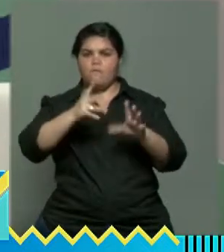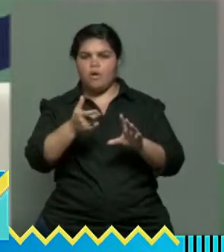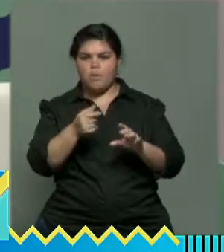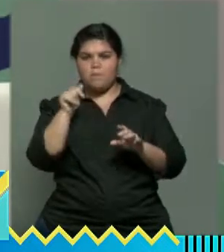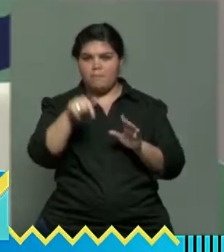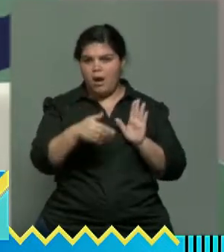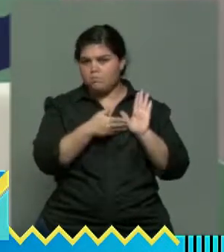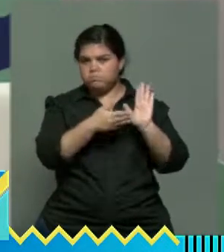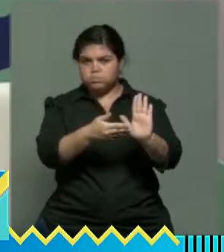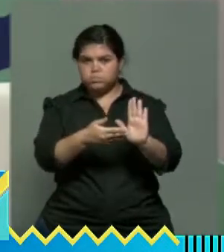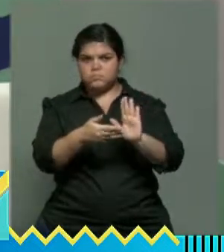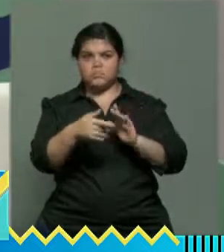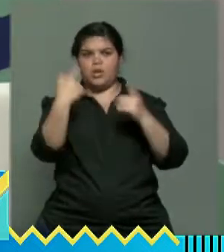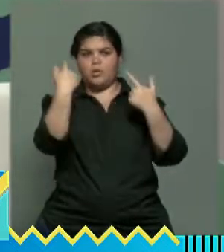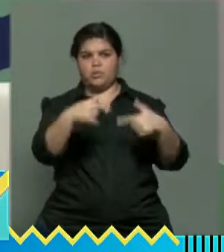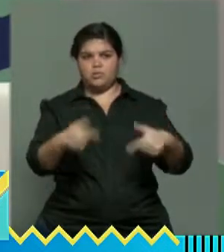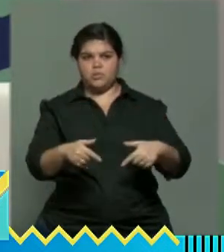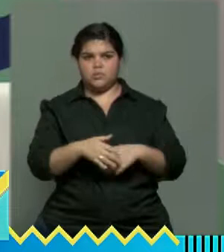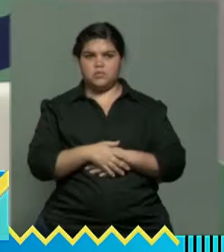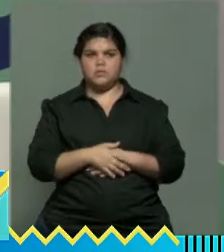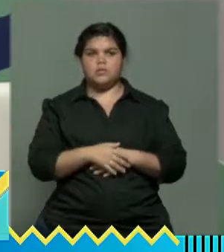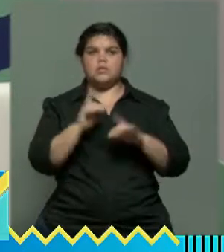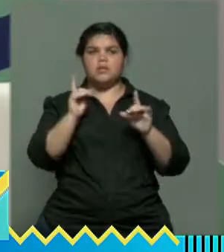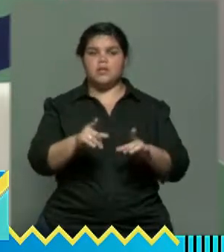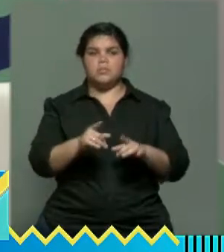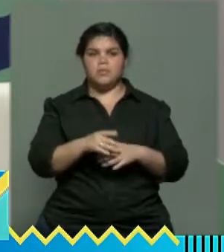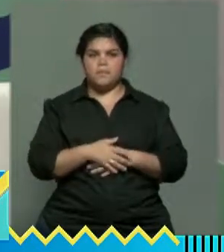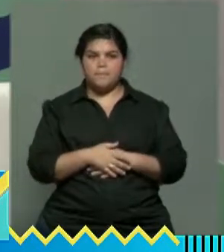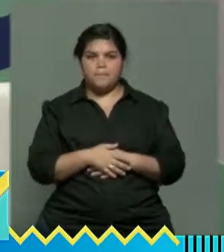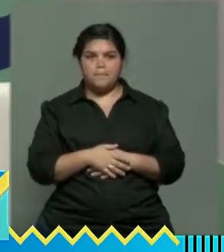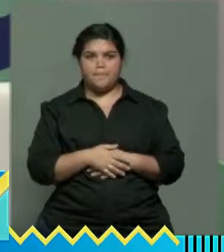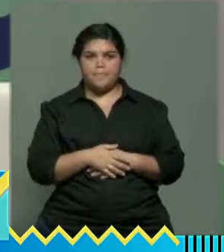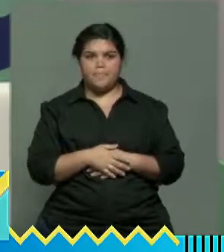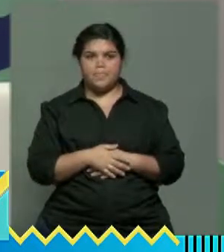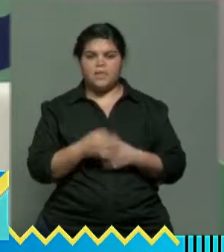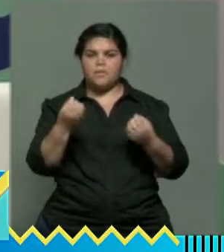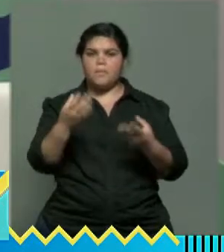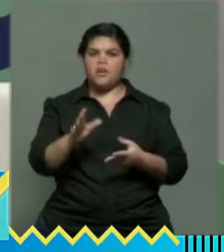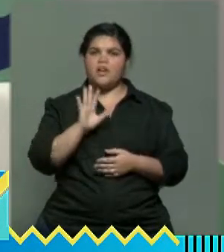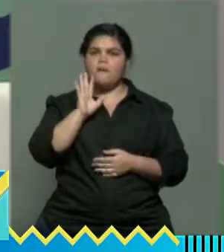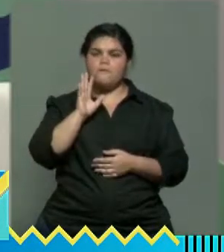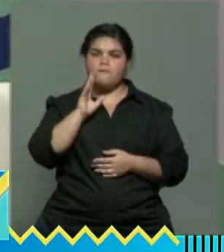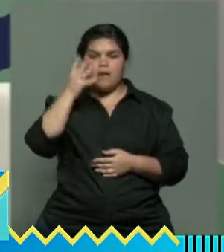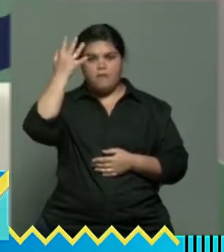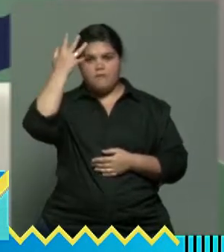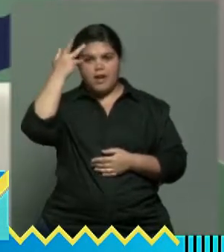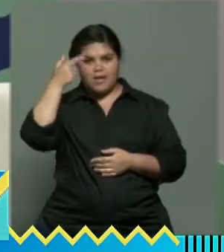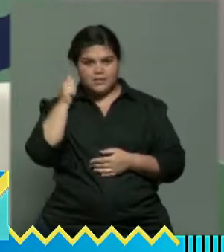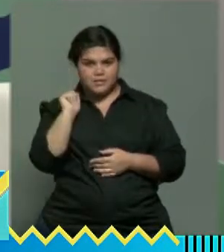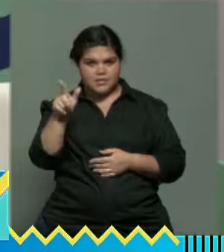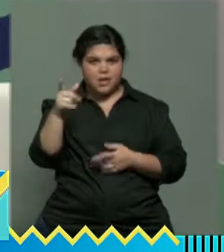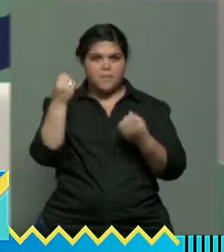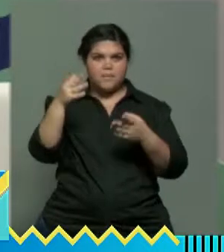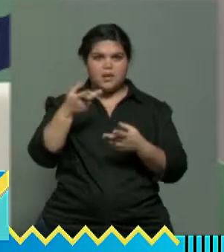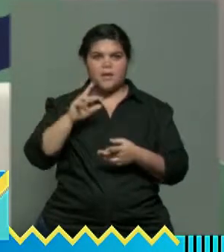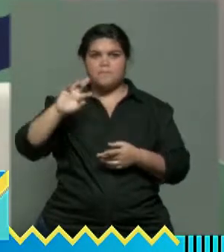Sociedad Estadounidense, la llamada paradoja francesa, que es el hecho de que, ¿por qué los franceses que comen el doble de grasa mueren la mitad de ataques cardíacos